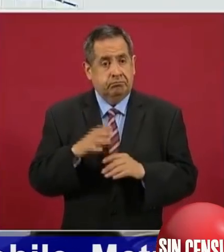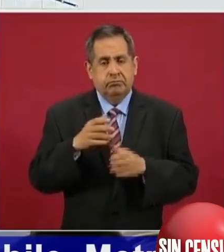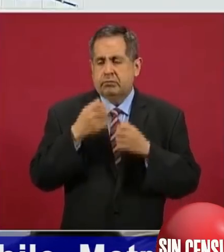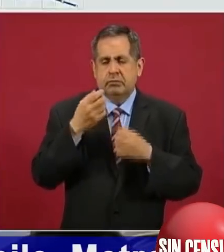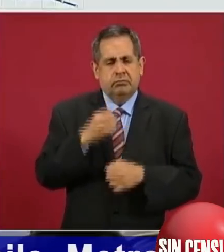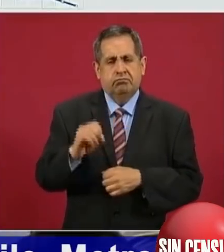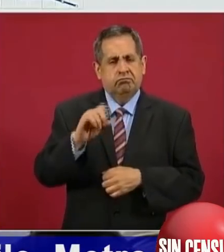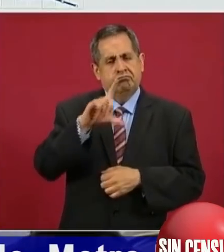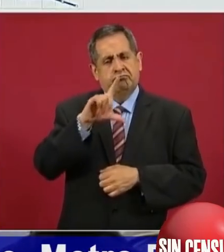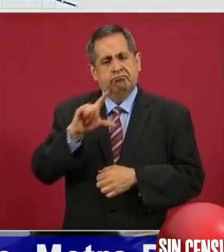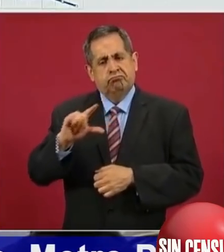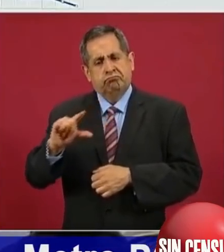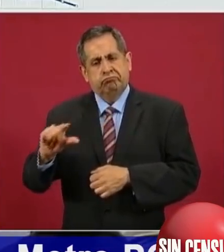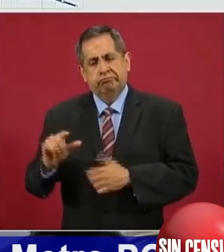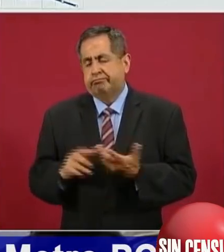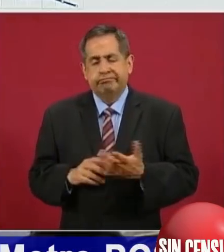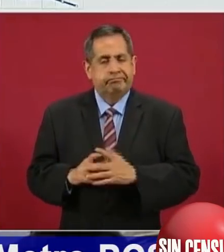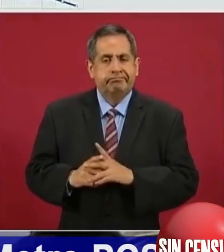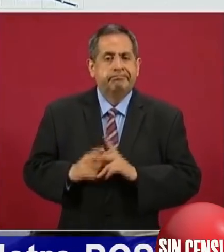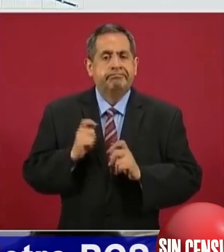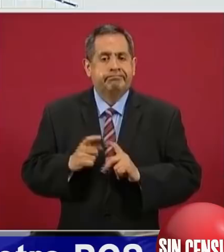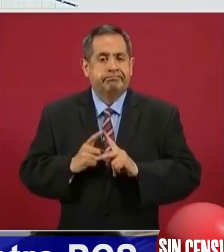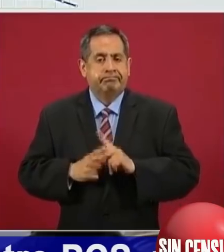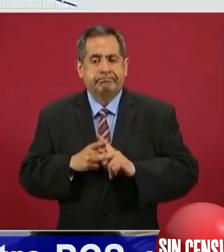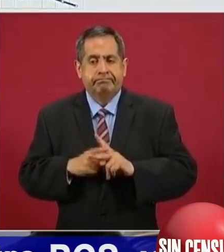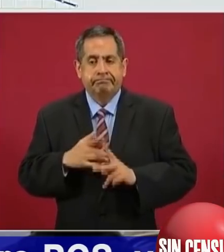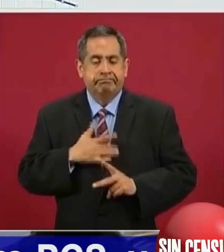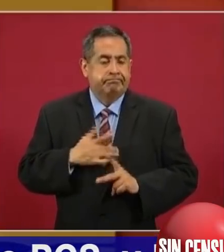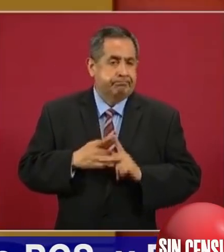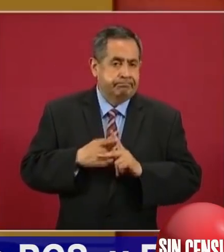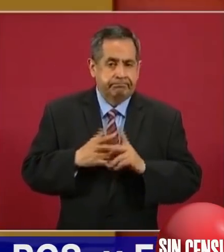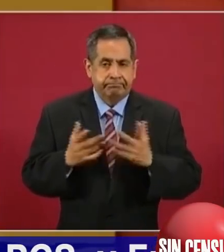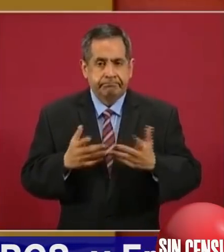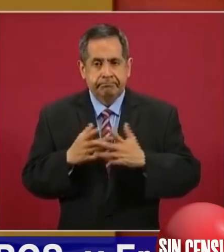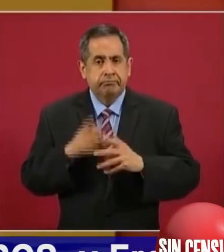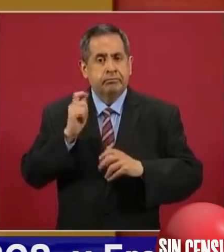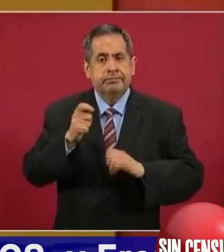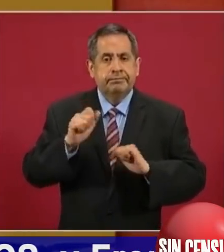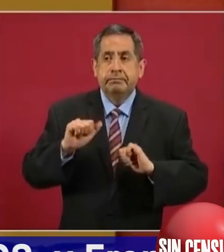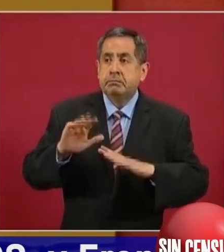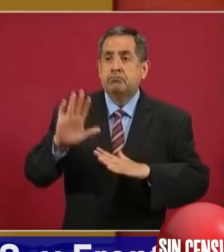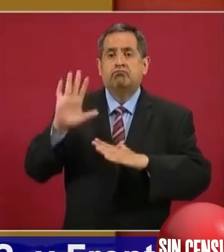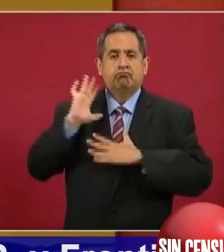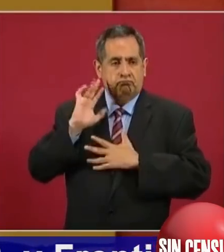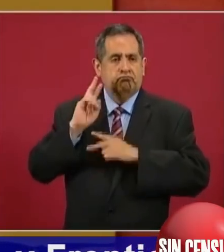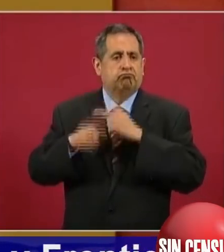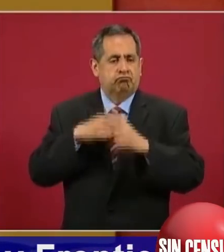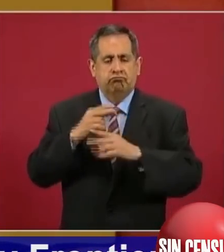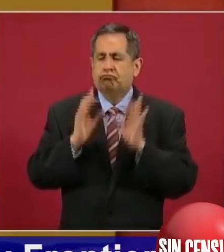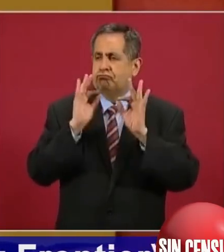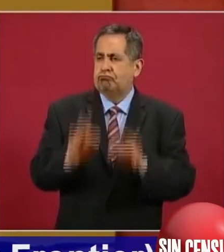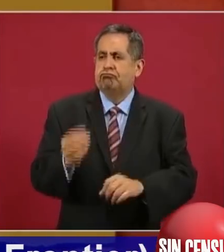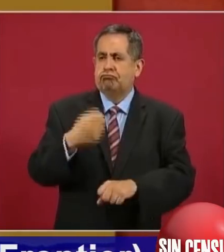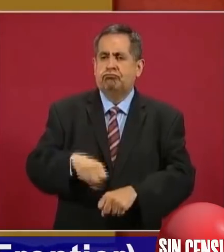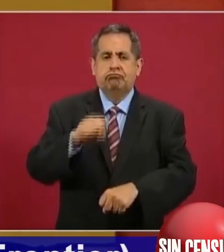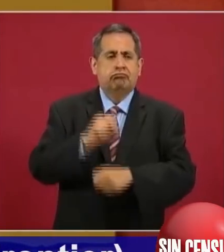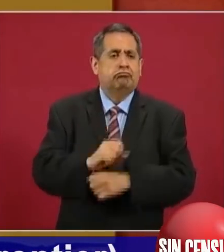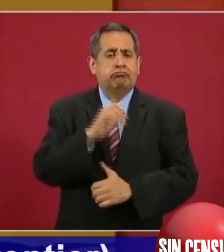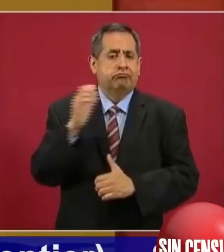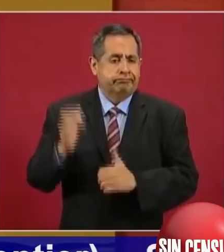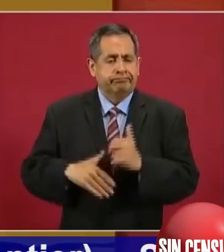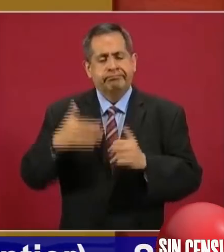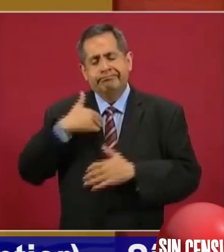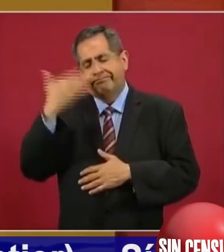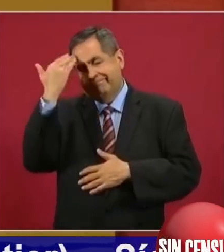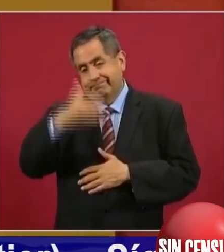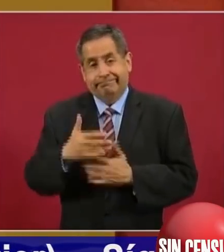población lo tenga claro. Cuando uno hace predicciones, no se trata de promesas, que tantas semanas va a durar la epidemia o que en tal